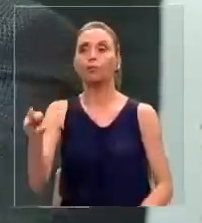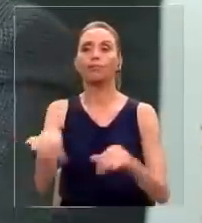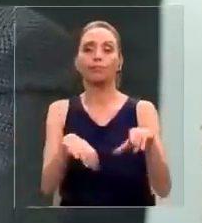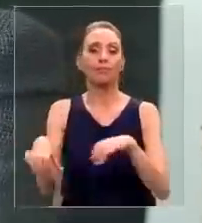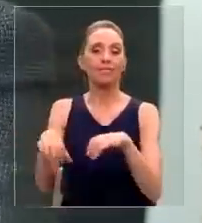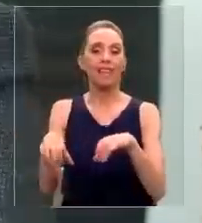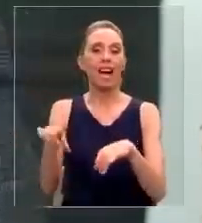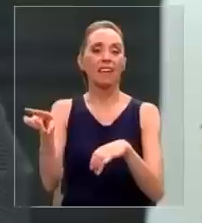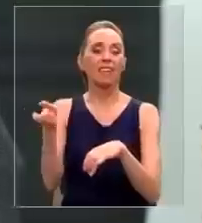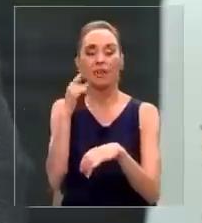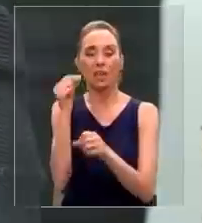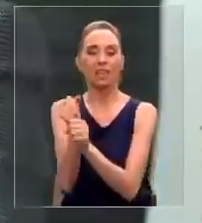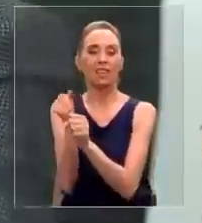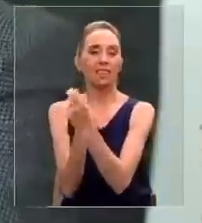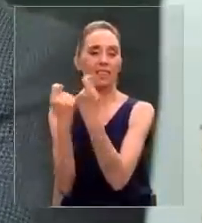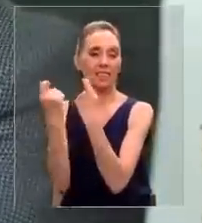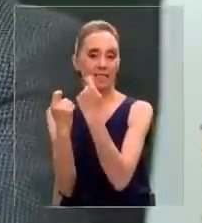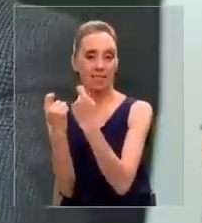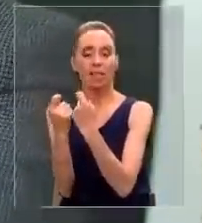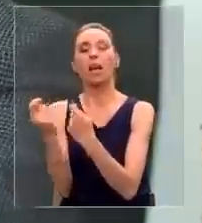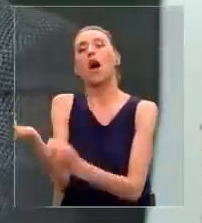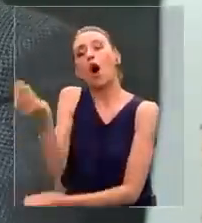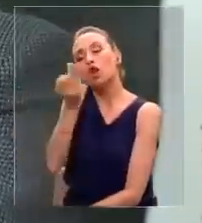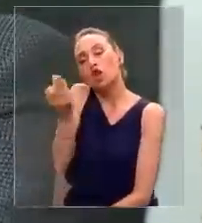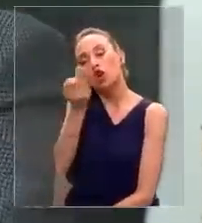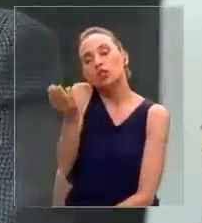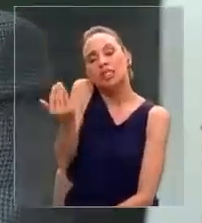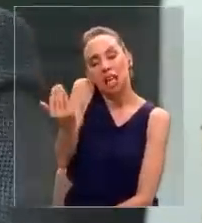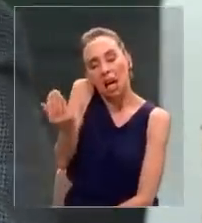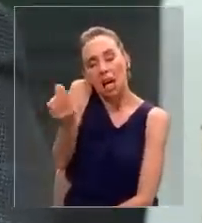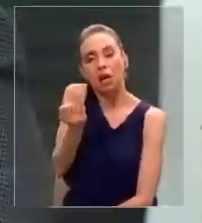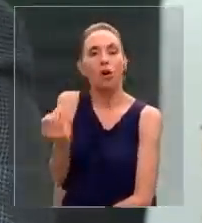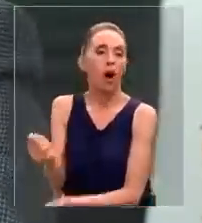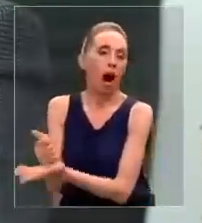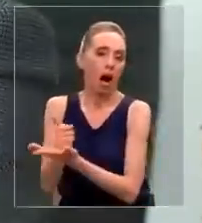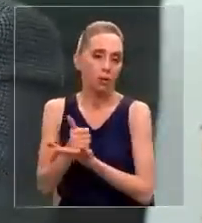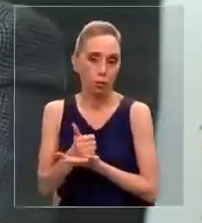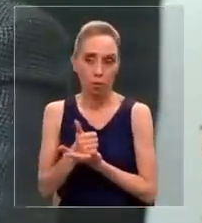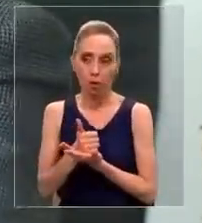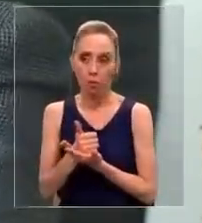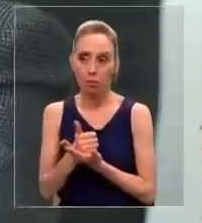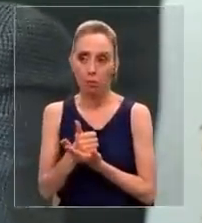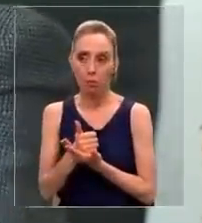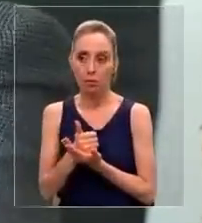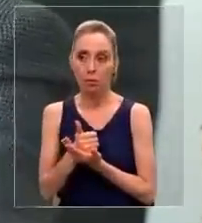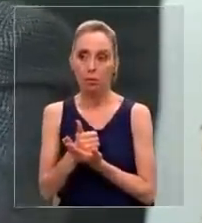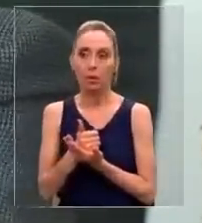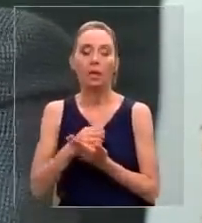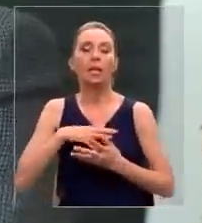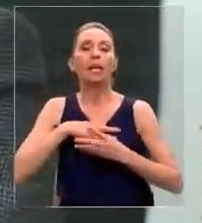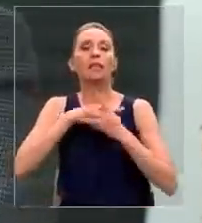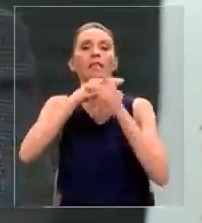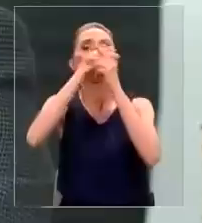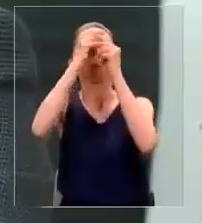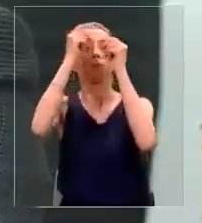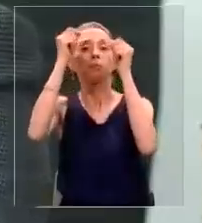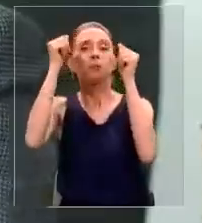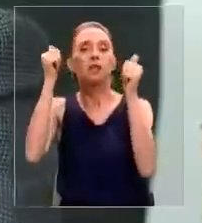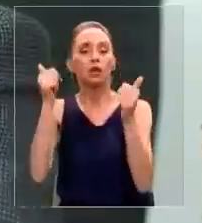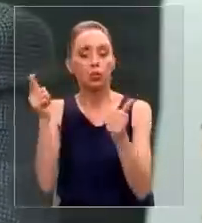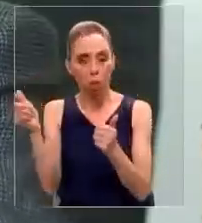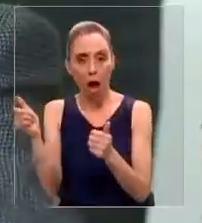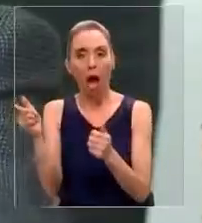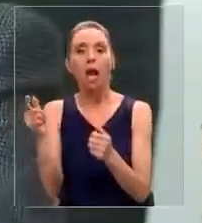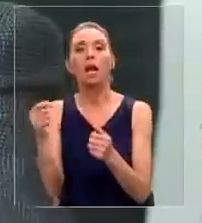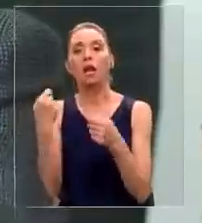Marco Antonio realiza. Consejos, ¿cierto? Ayuda en espiritual, etcétera. Y eso es lo